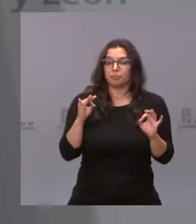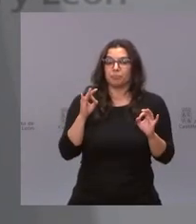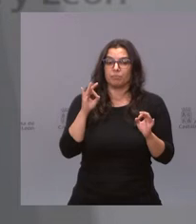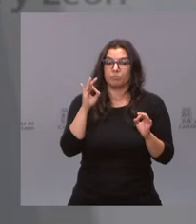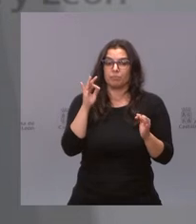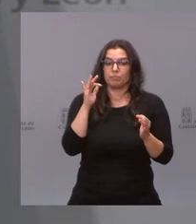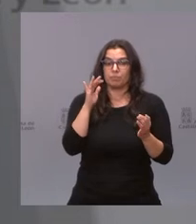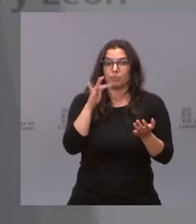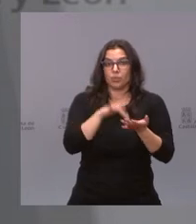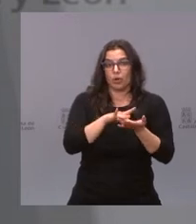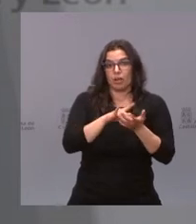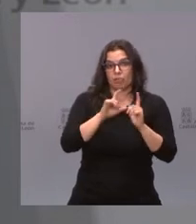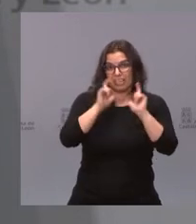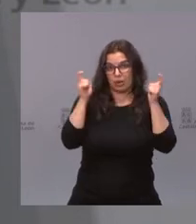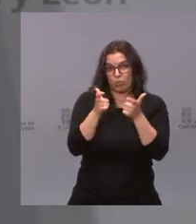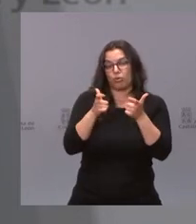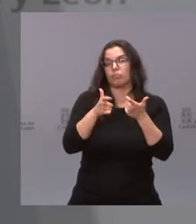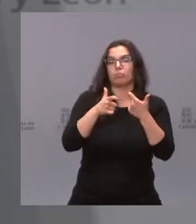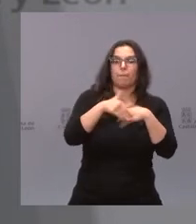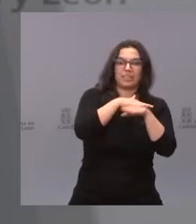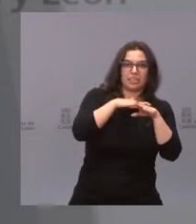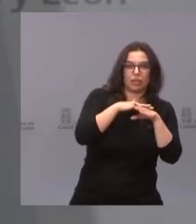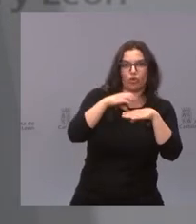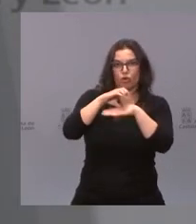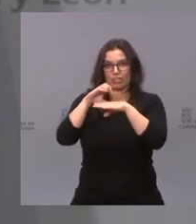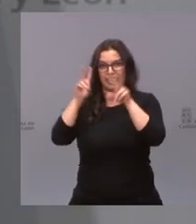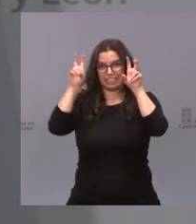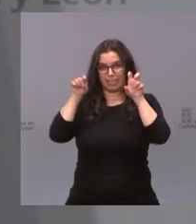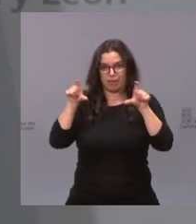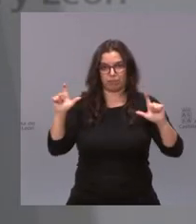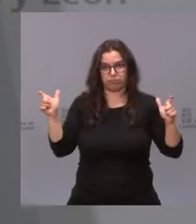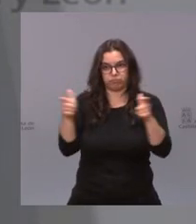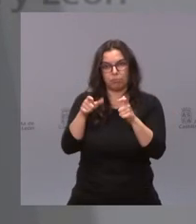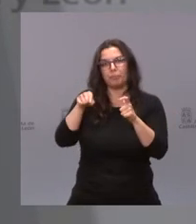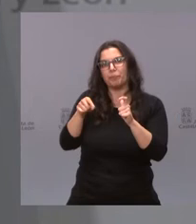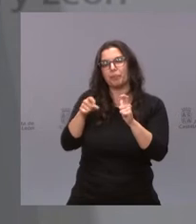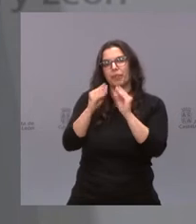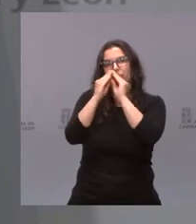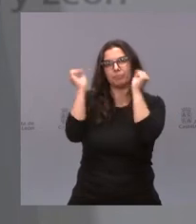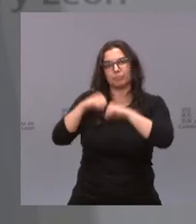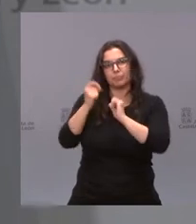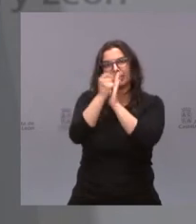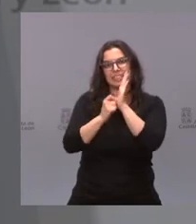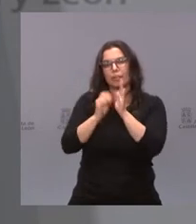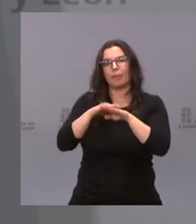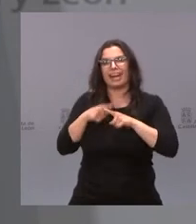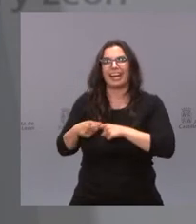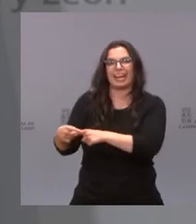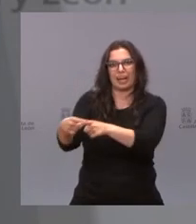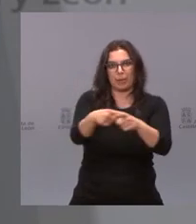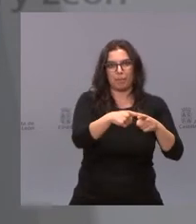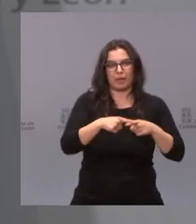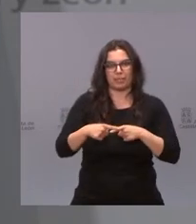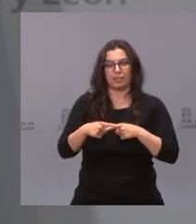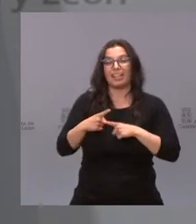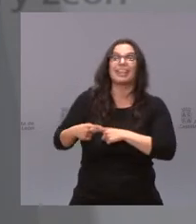una interterritorial, sectorial, en el cual se establecieron unos criterios de reparto. He de decirles que los criterios de